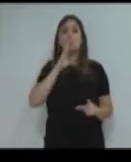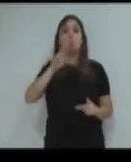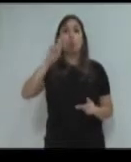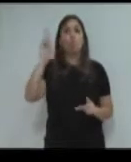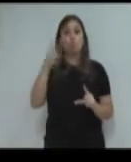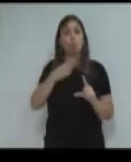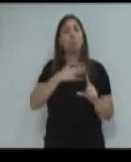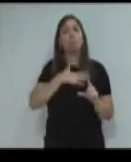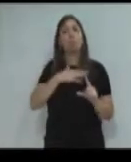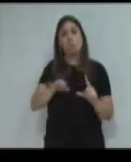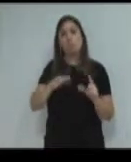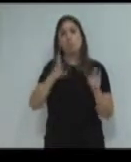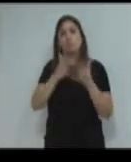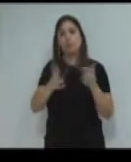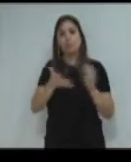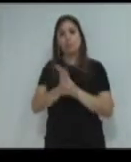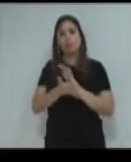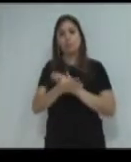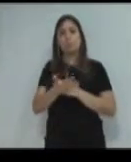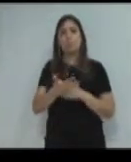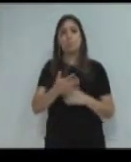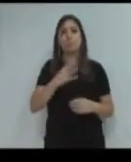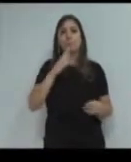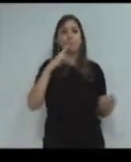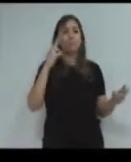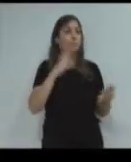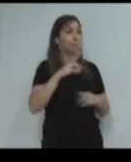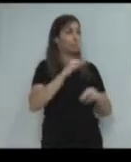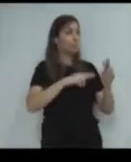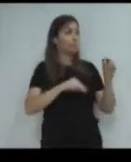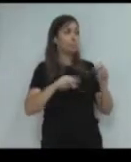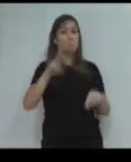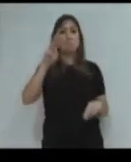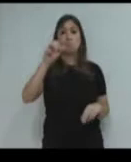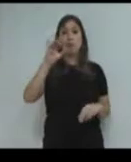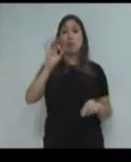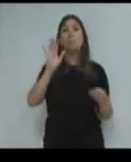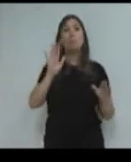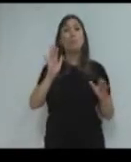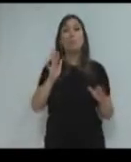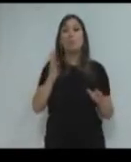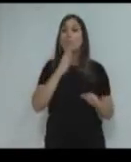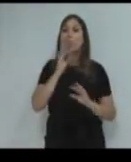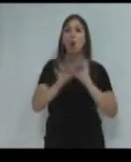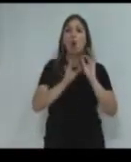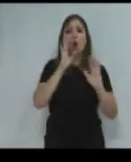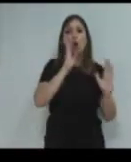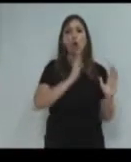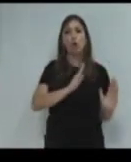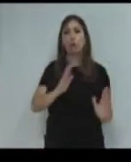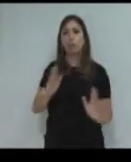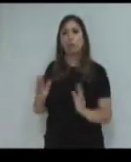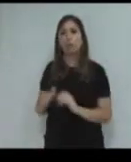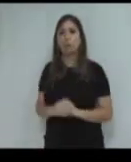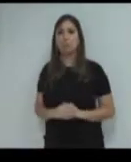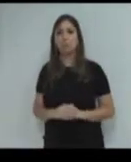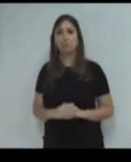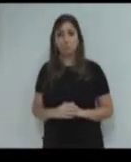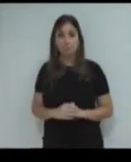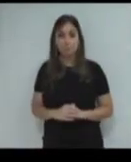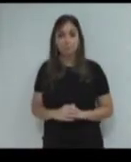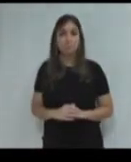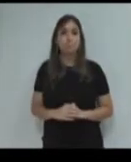textual. Lo el que pasa resto que de la después, información, ¿no? En Notas. otra propiedad hay que darle orden. Ujú. O sea,